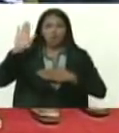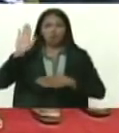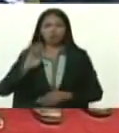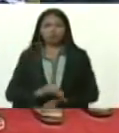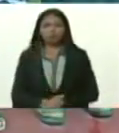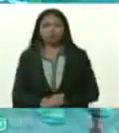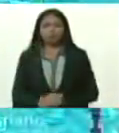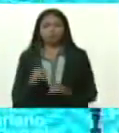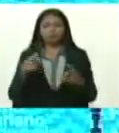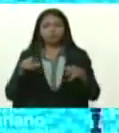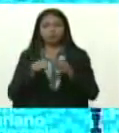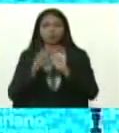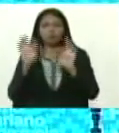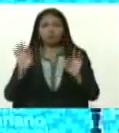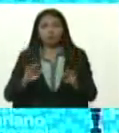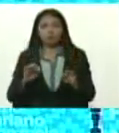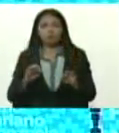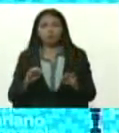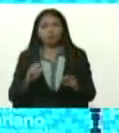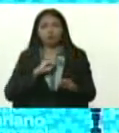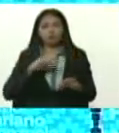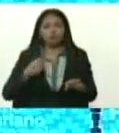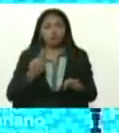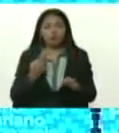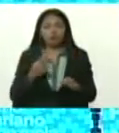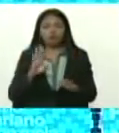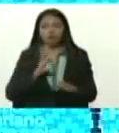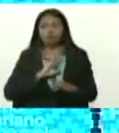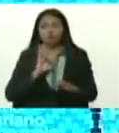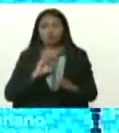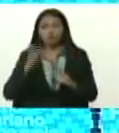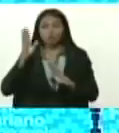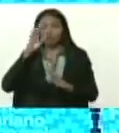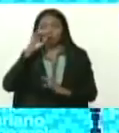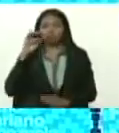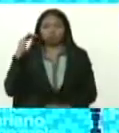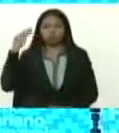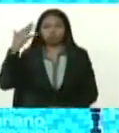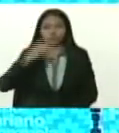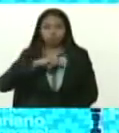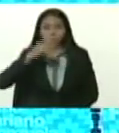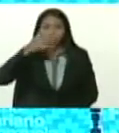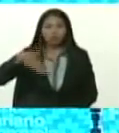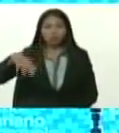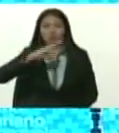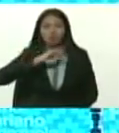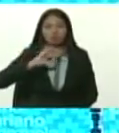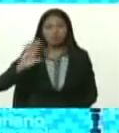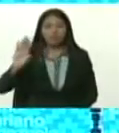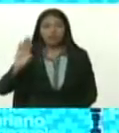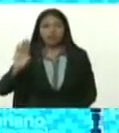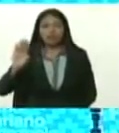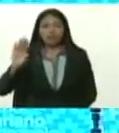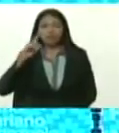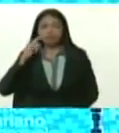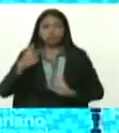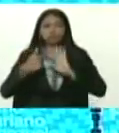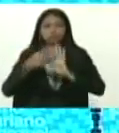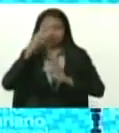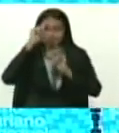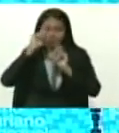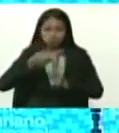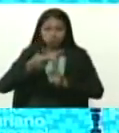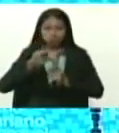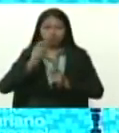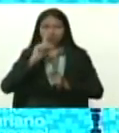Si así fuere, que nuestros ancestros, nuestro pueblo y nuestra patria se lo reconozcan.